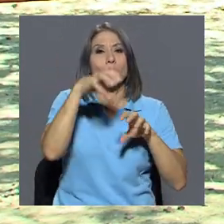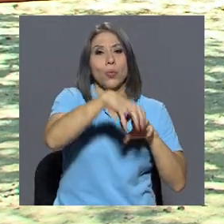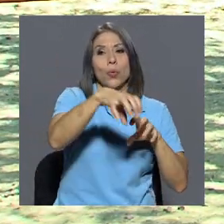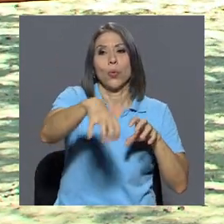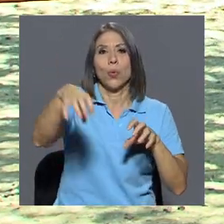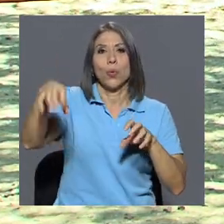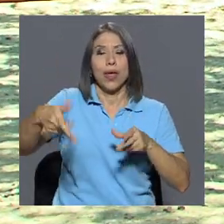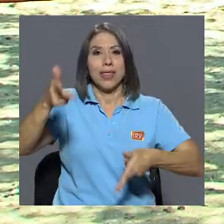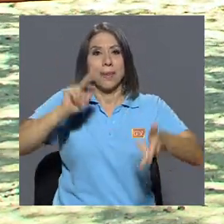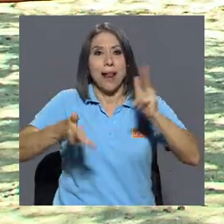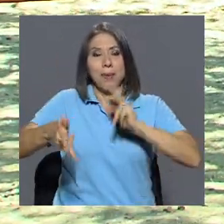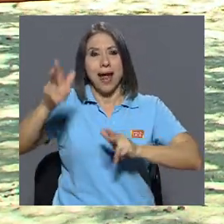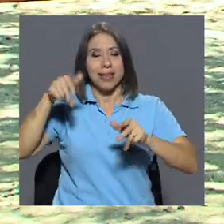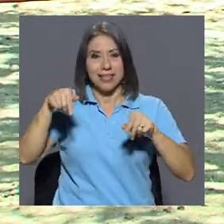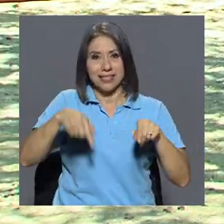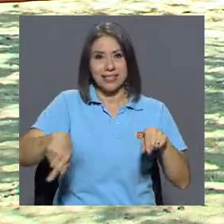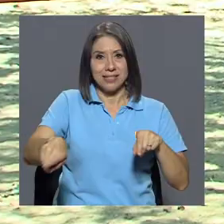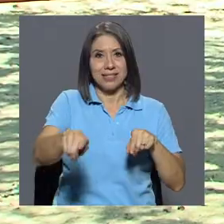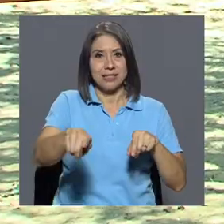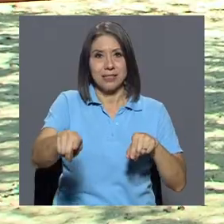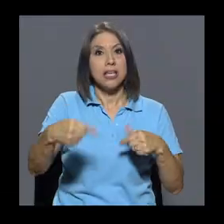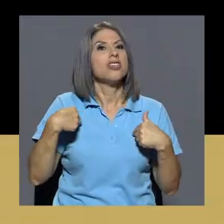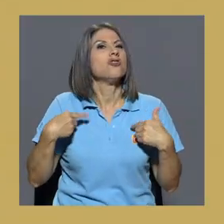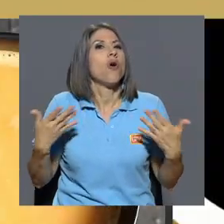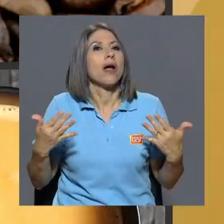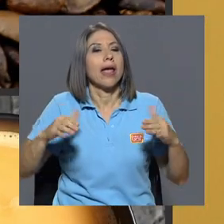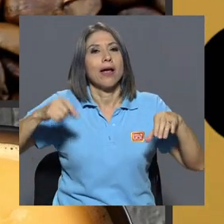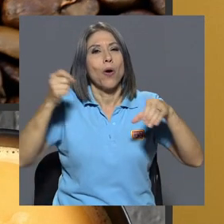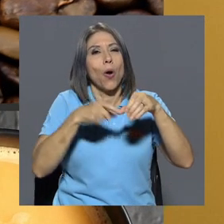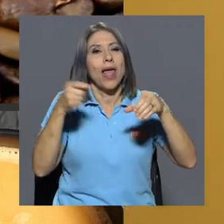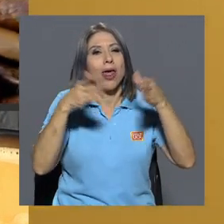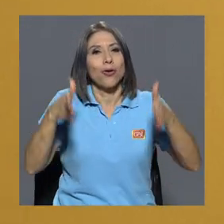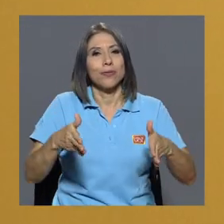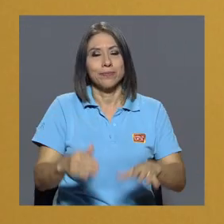correcto. Y yo fui goleador.